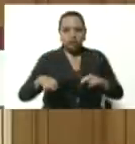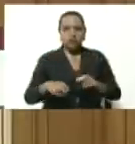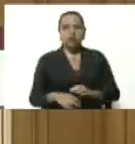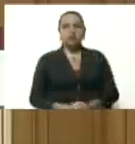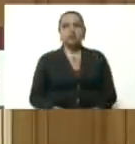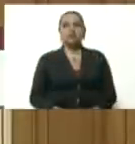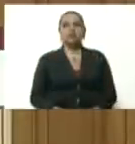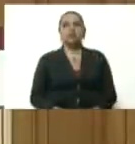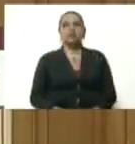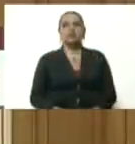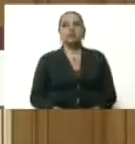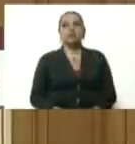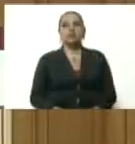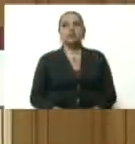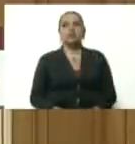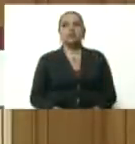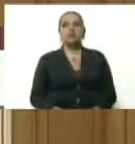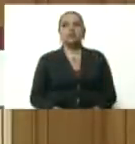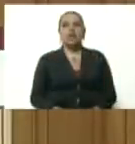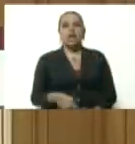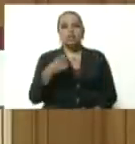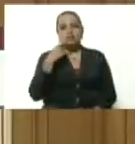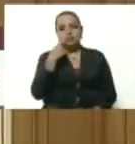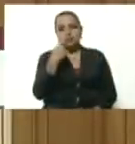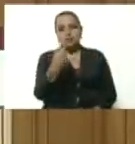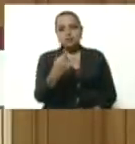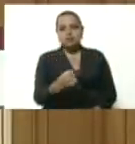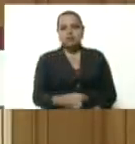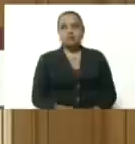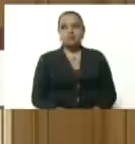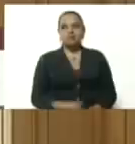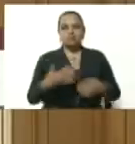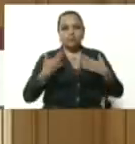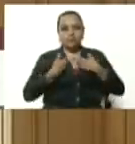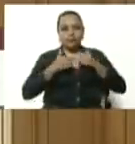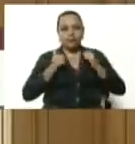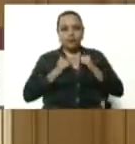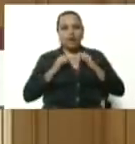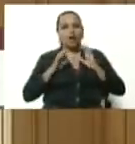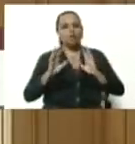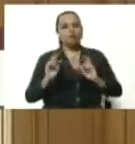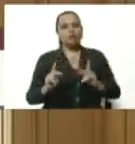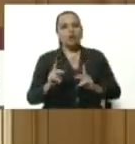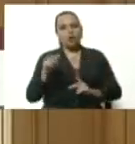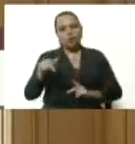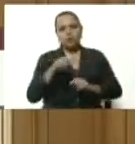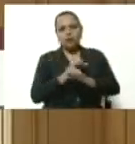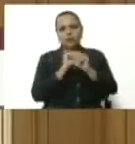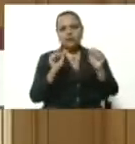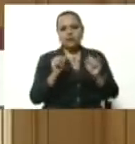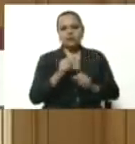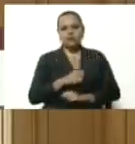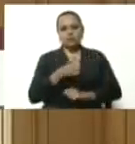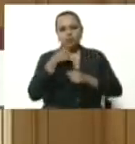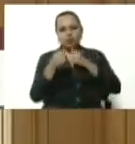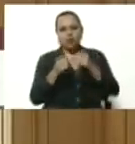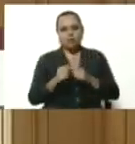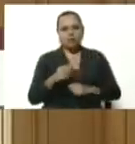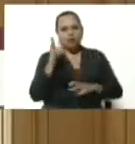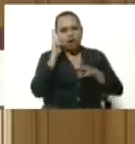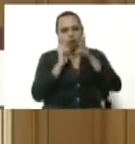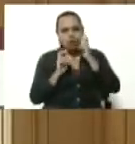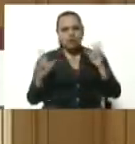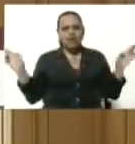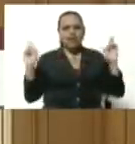Bueno, y dice Aristóbulo, bueno, lo que pasa es, esta mañana en ese programa, ¿no? Véanlo, escúchenlo, por